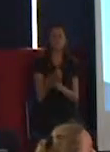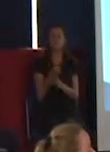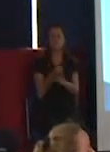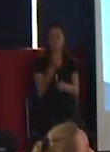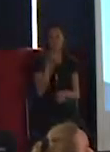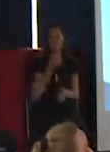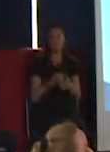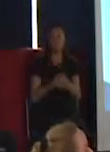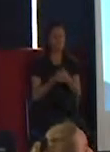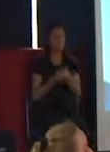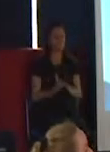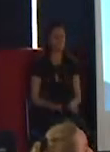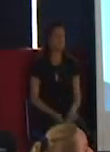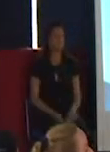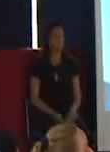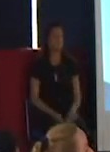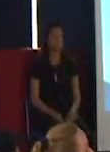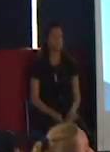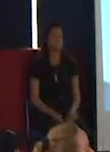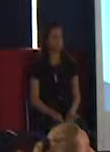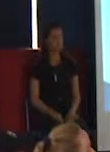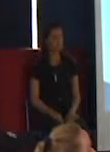Listo.